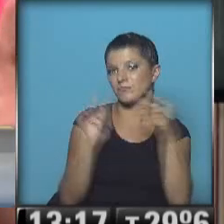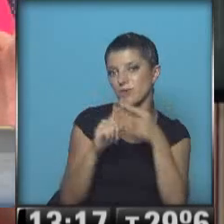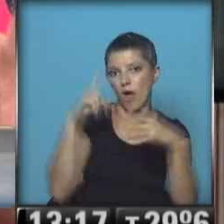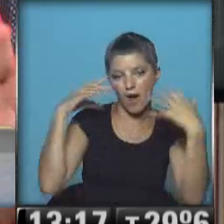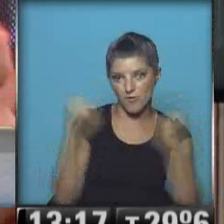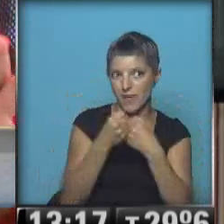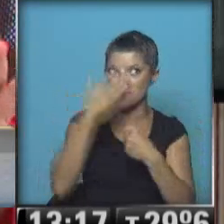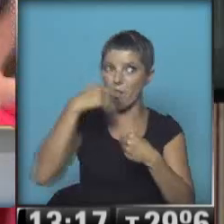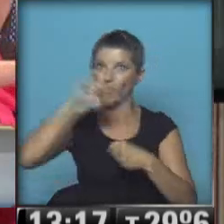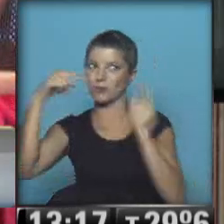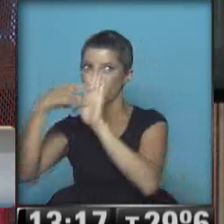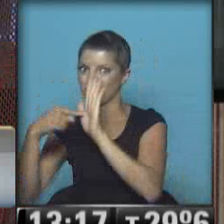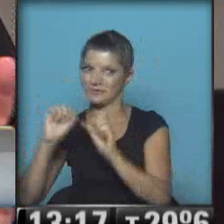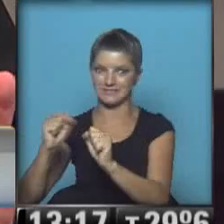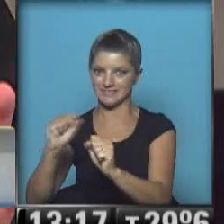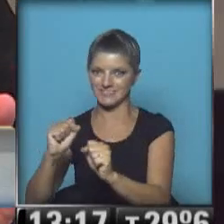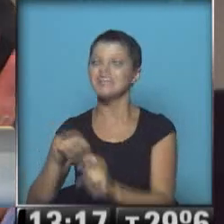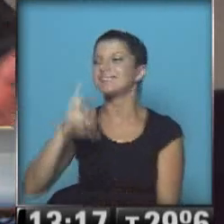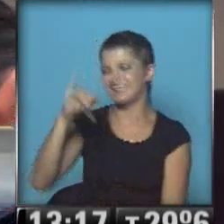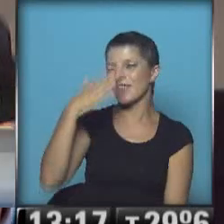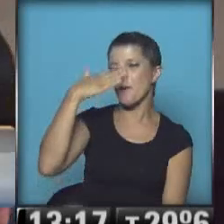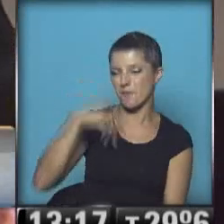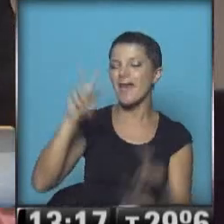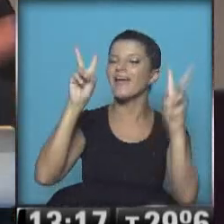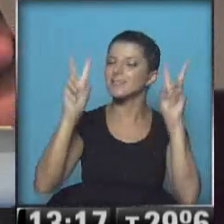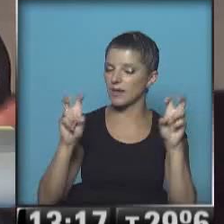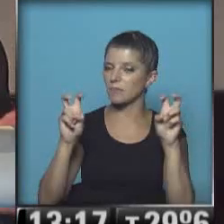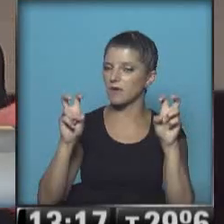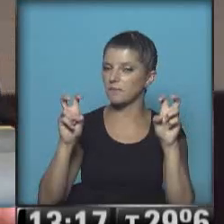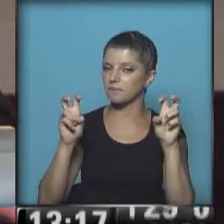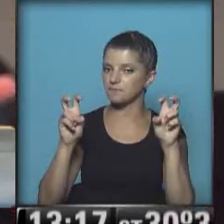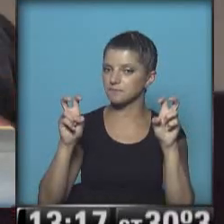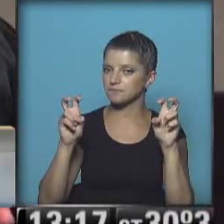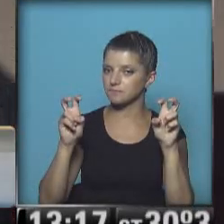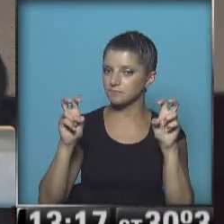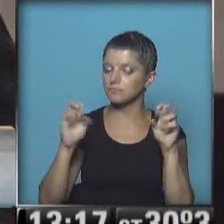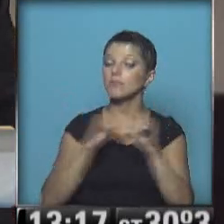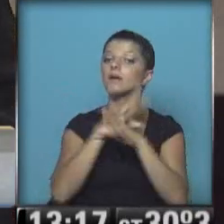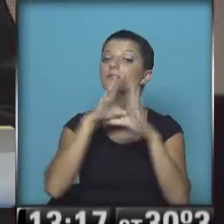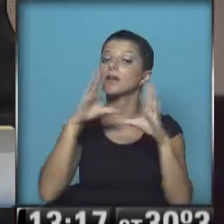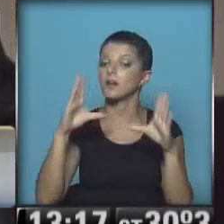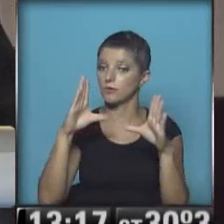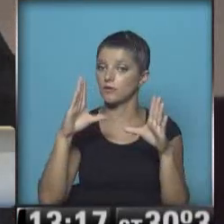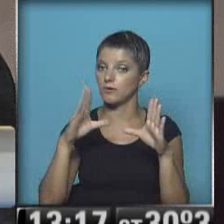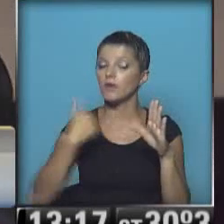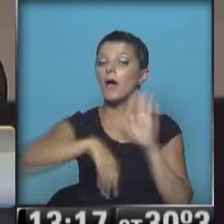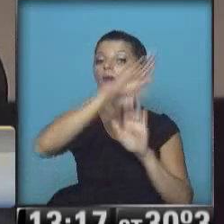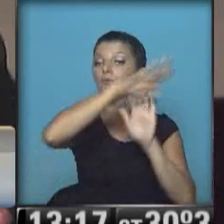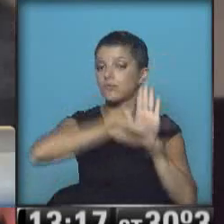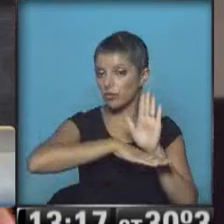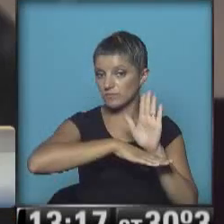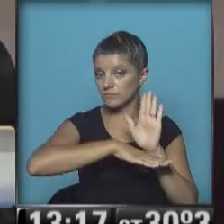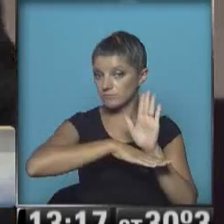están los otros claro por eso después está el tema donde eh se explicito iba a ser el listado de temas